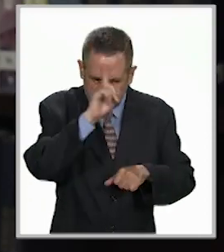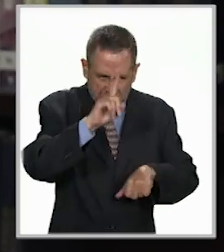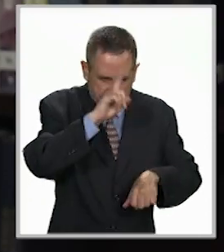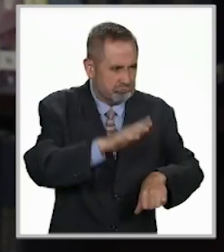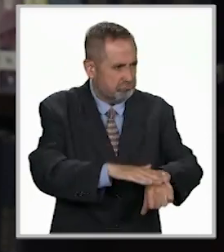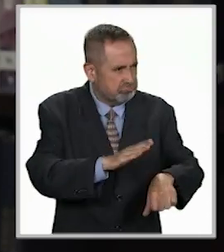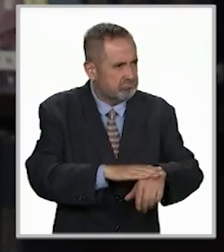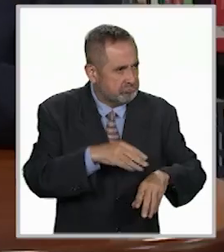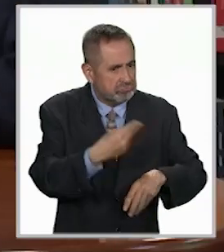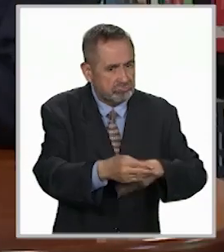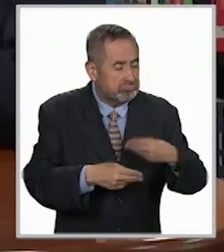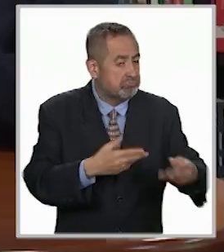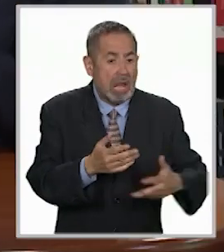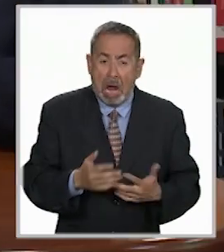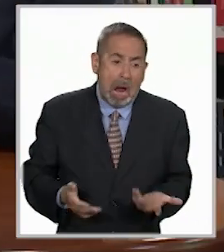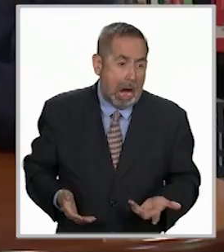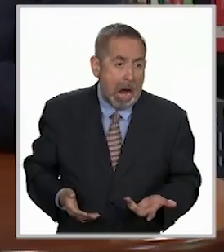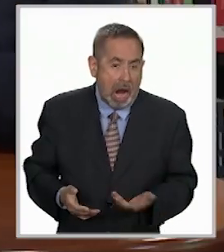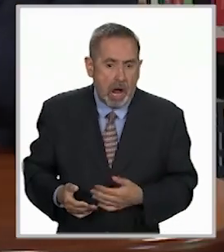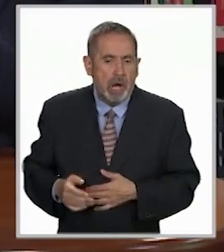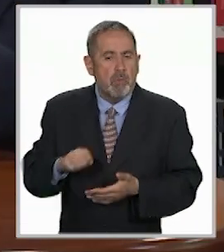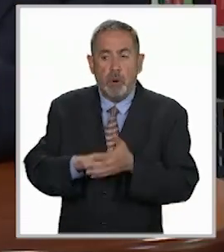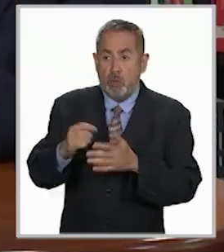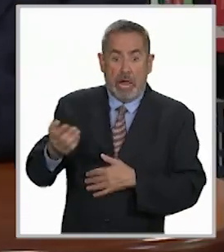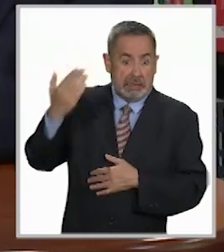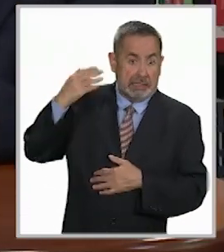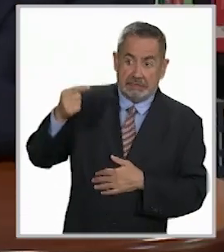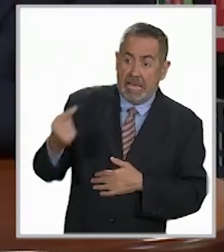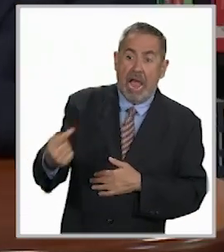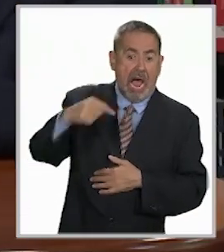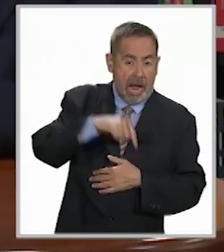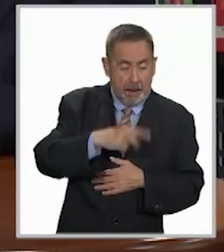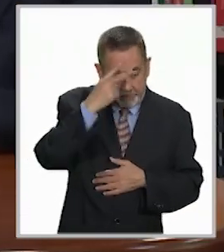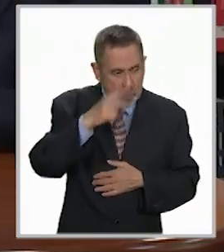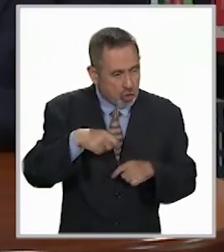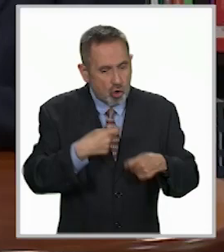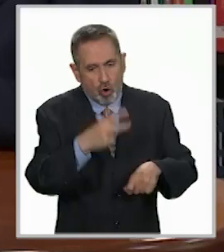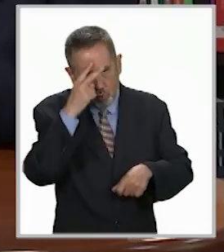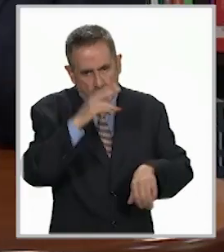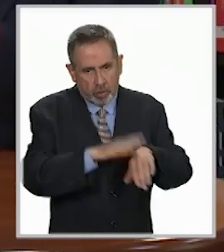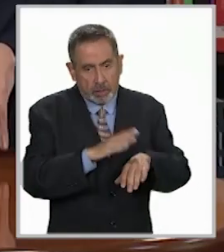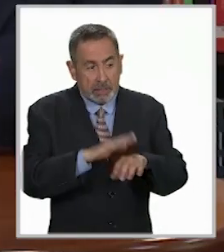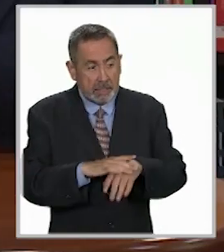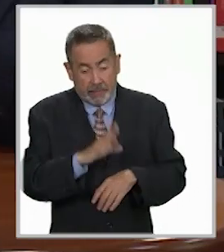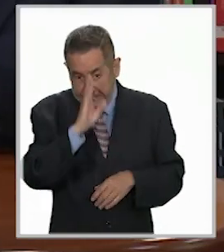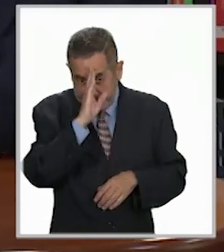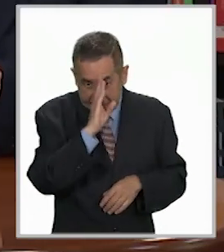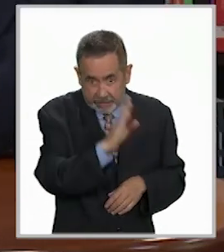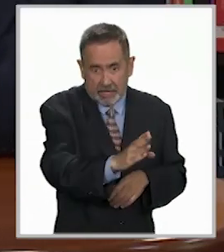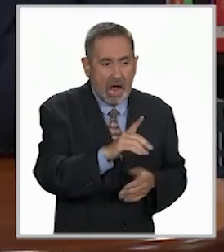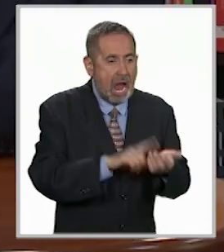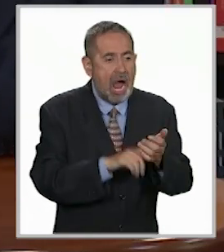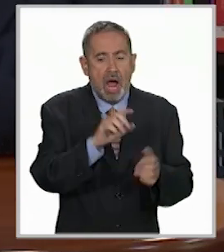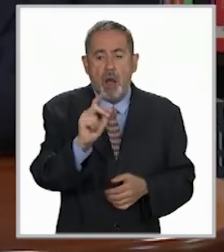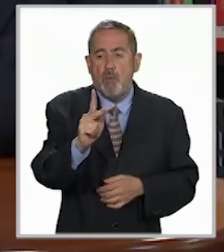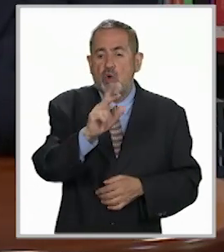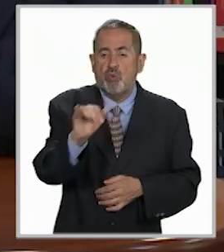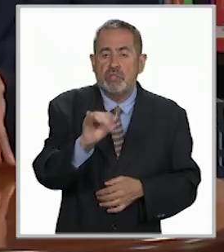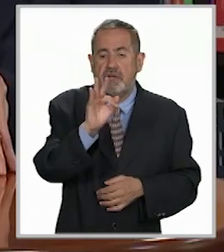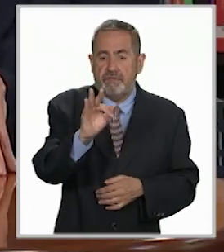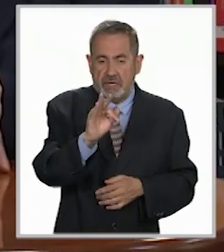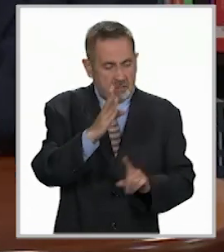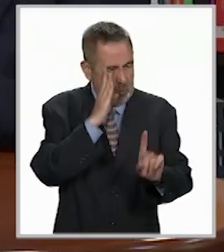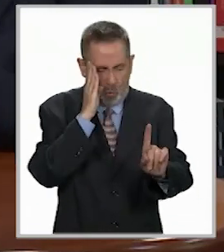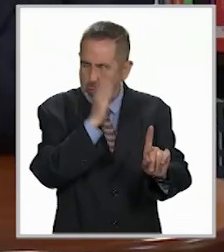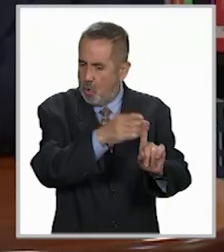Entonces, en el caso de las recomendaciones que se le han hecho a México, hay algunas que están dirigidas exclusivamente al